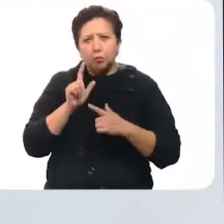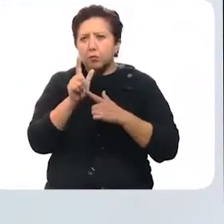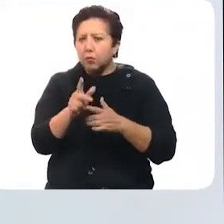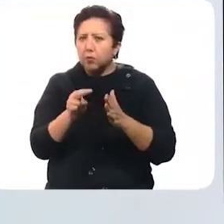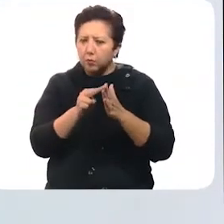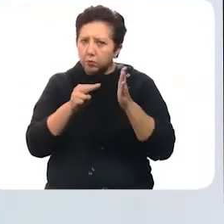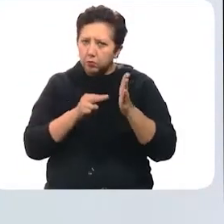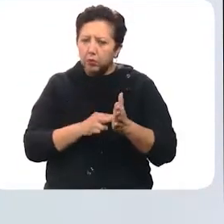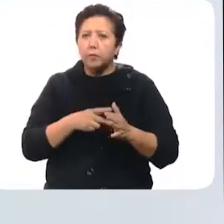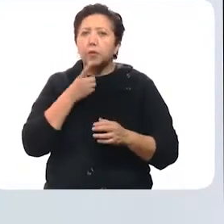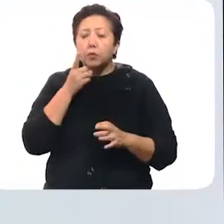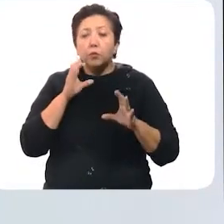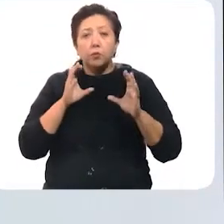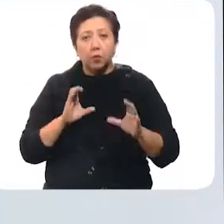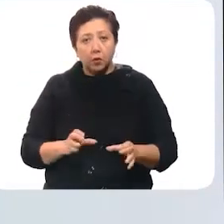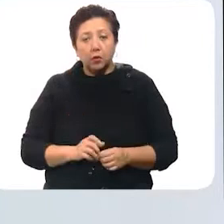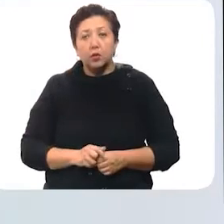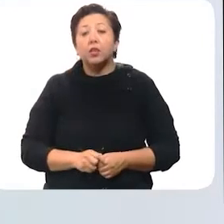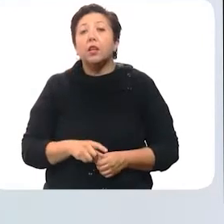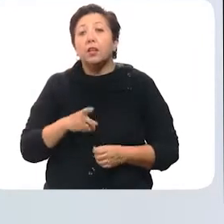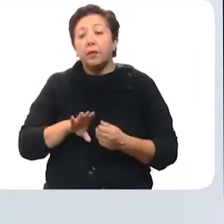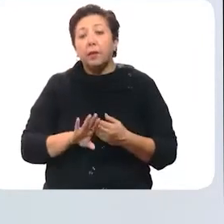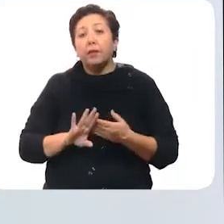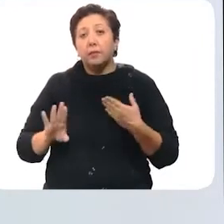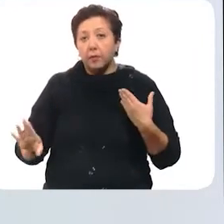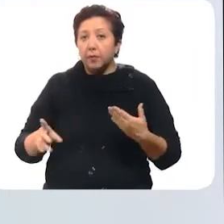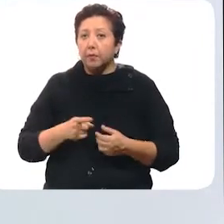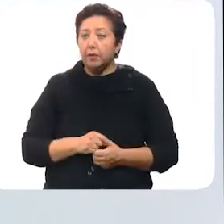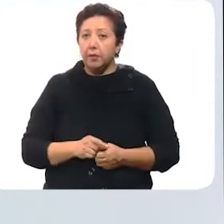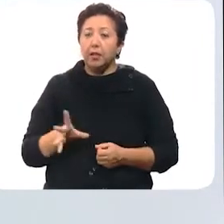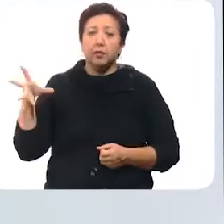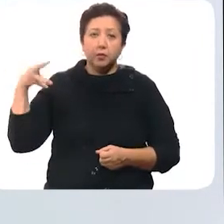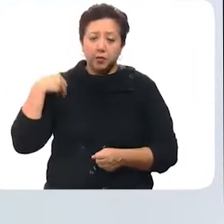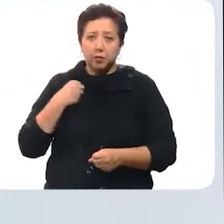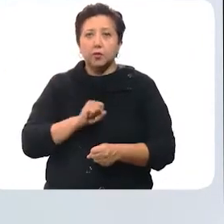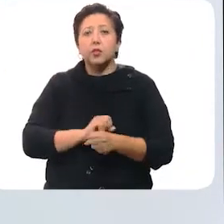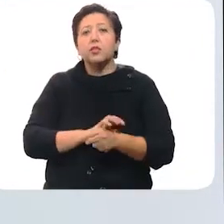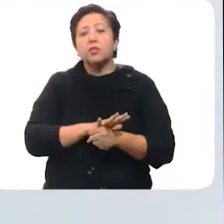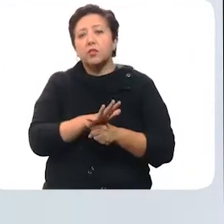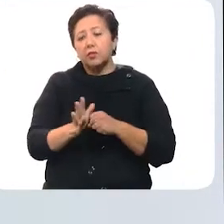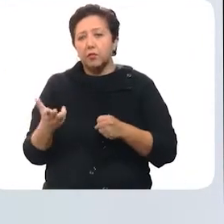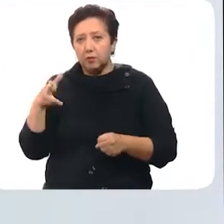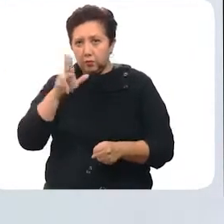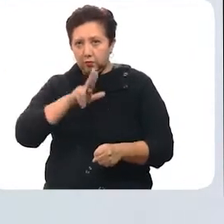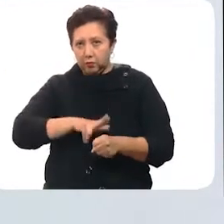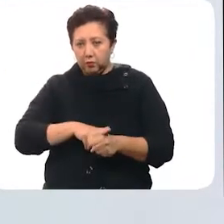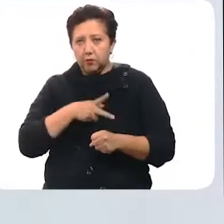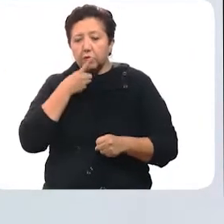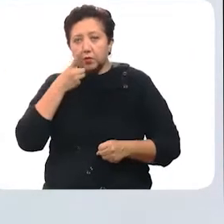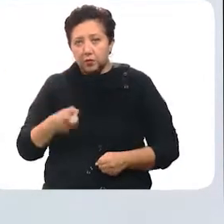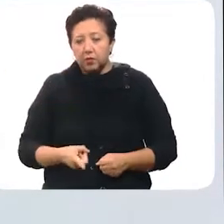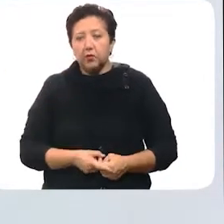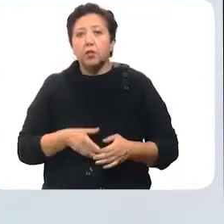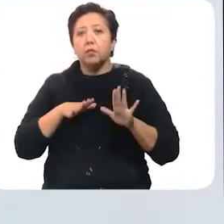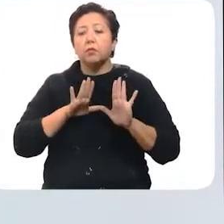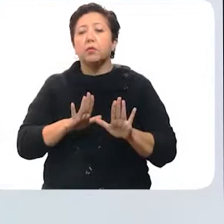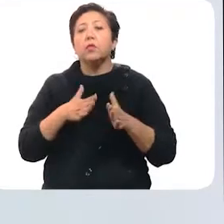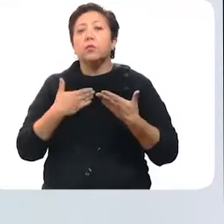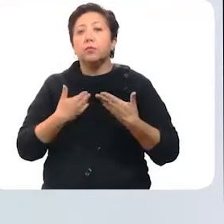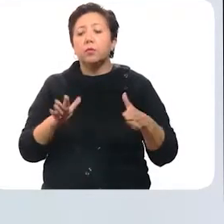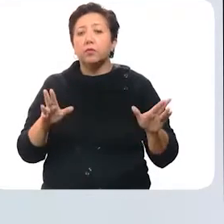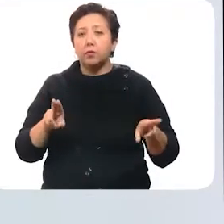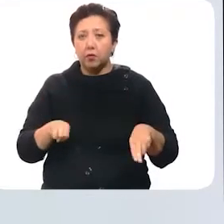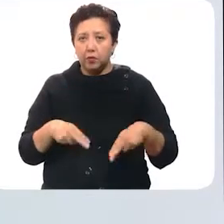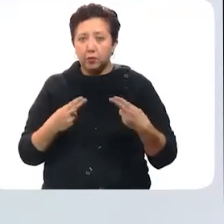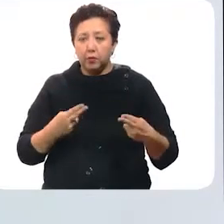continuar actuando con responsabilidad y siguiendo las medidas sanitarias, para evitar comprometer nuestra capacidad hospitalaria e interrumpir el proceso